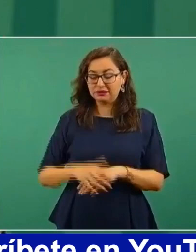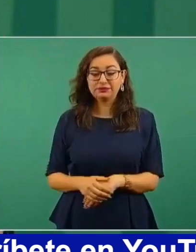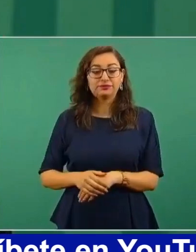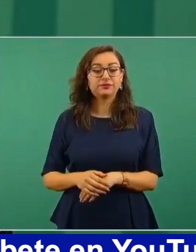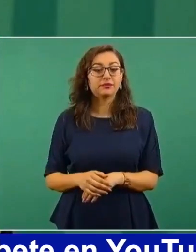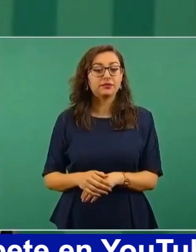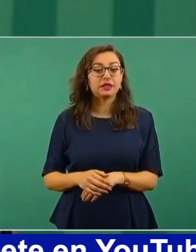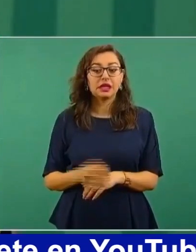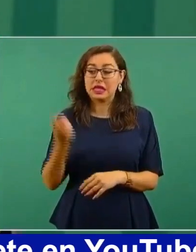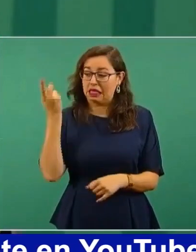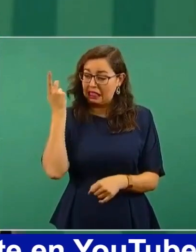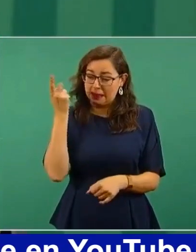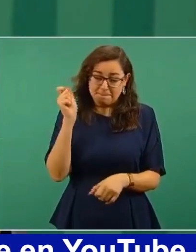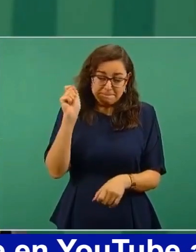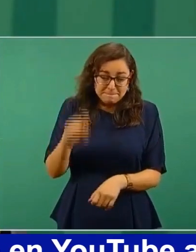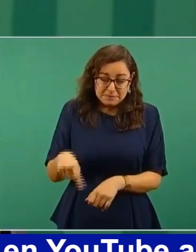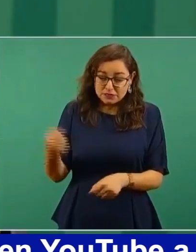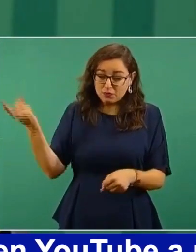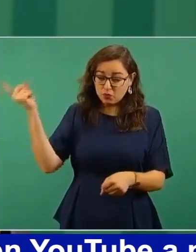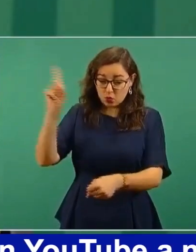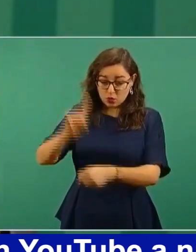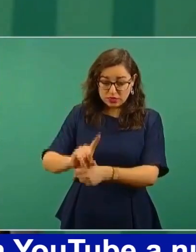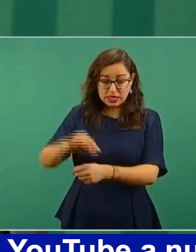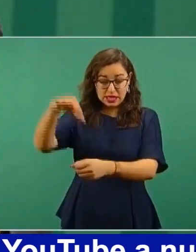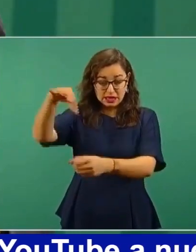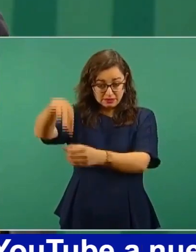La señora